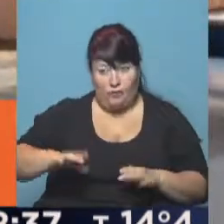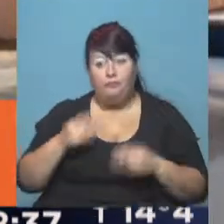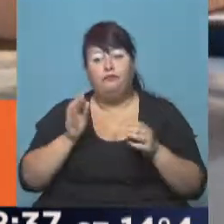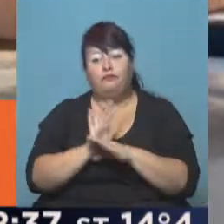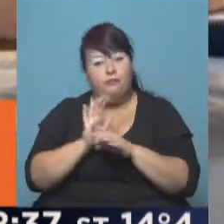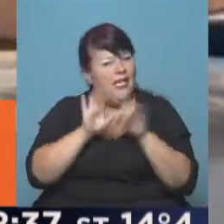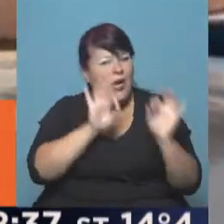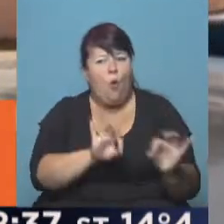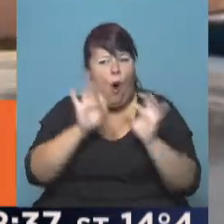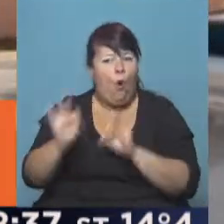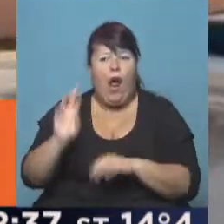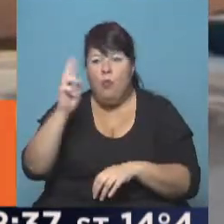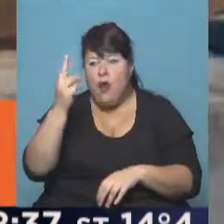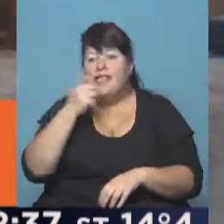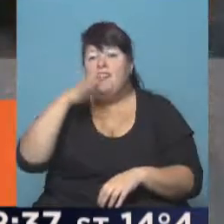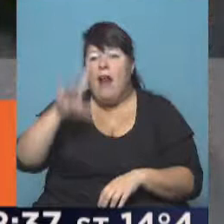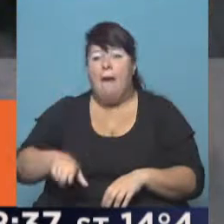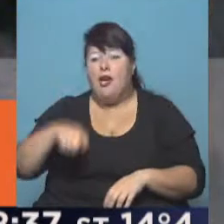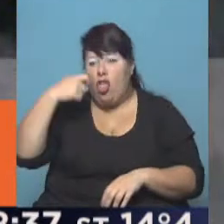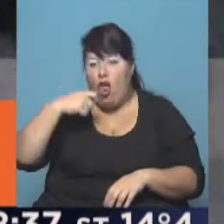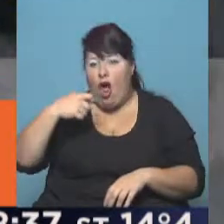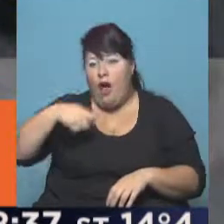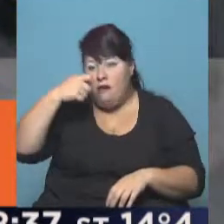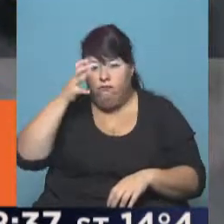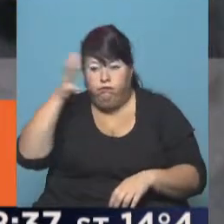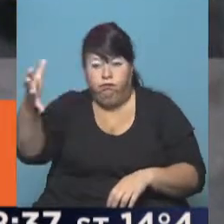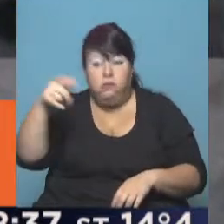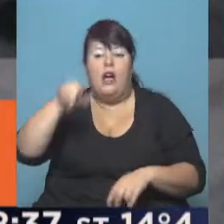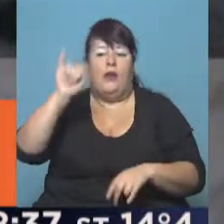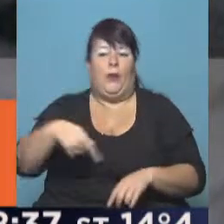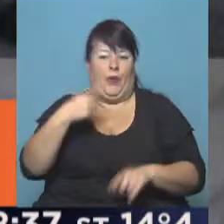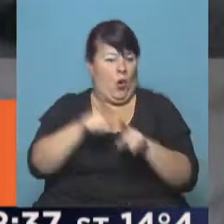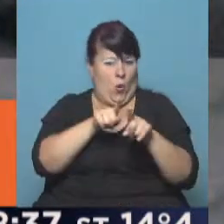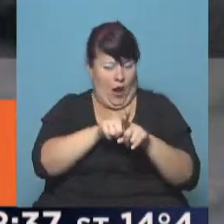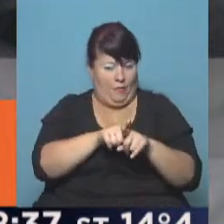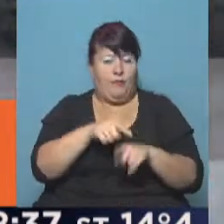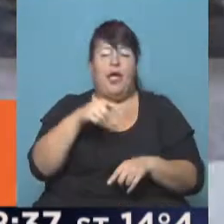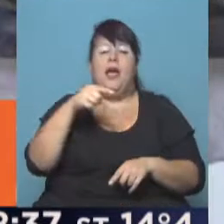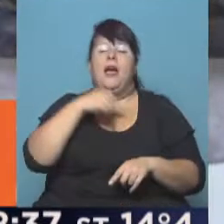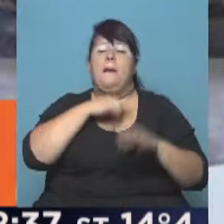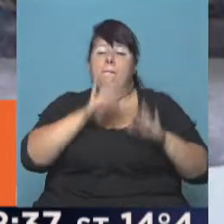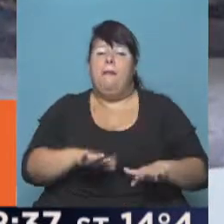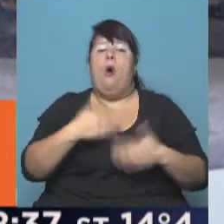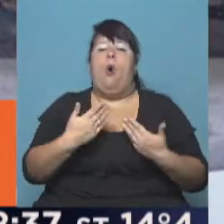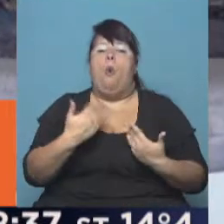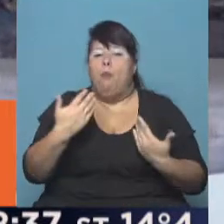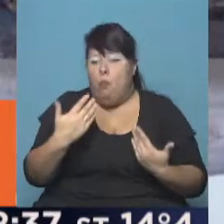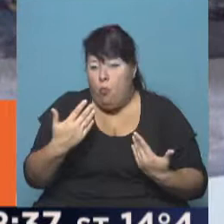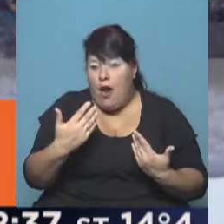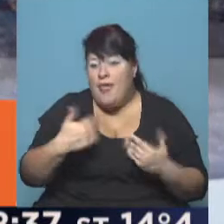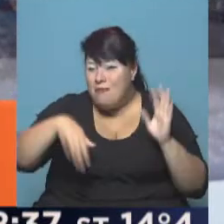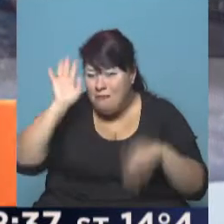serían las mismas causas de muerte de un adicto que tiene una sobredosis el paro cardíaco se puede producir